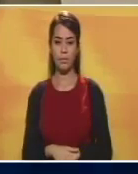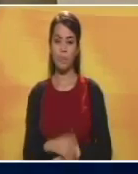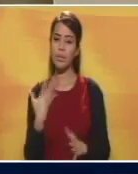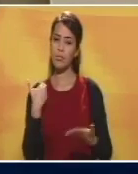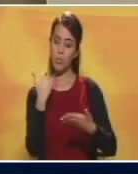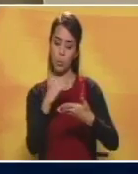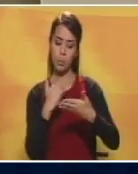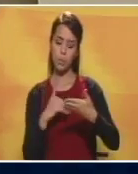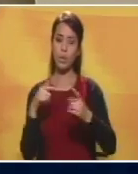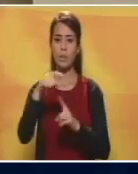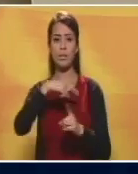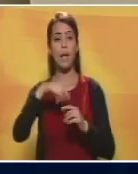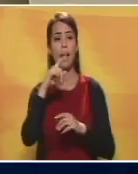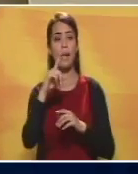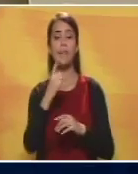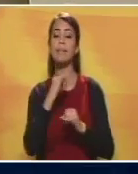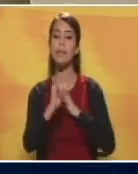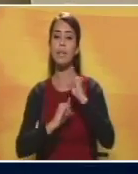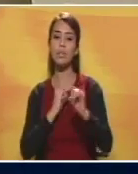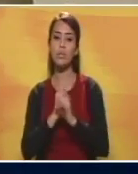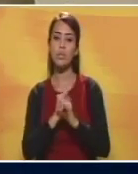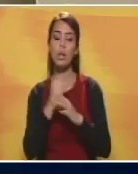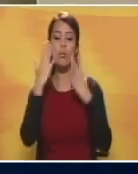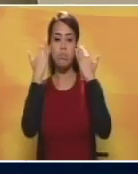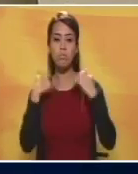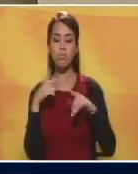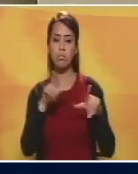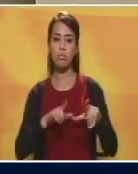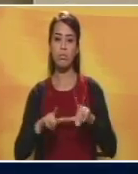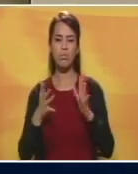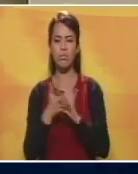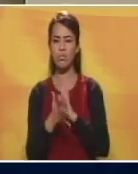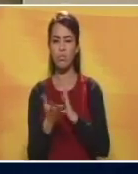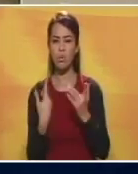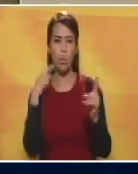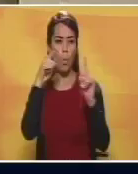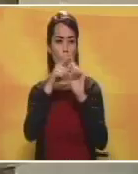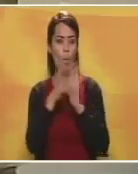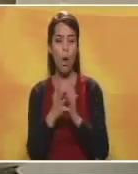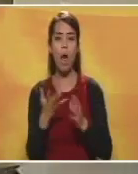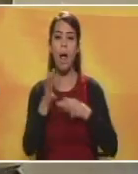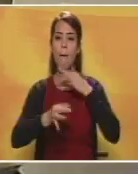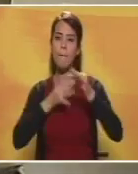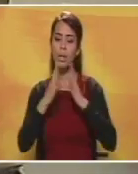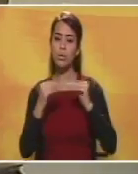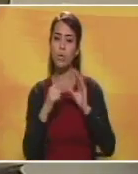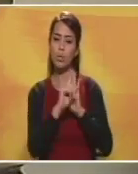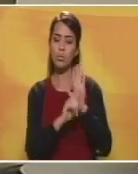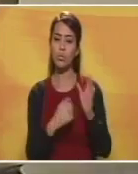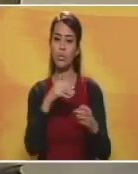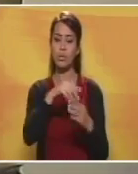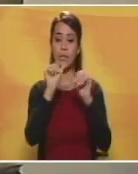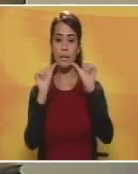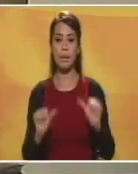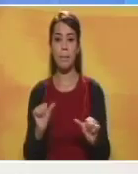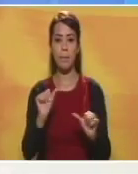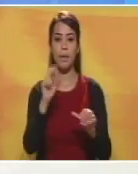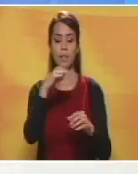la gira internacional que inició Lucena en Túnez con el objetivo de exponer las cualidades del sistema electoral